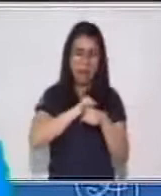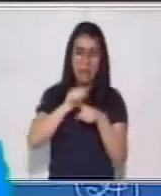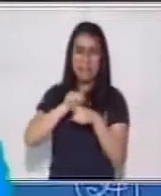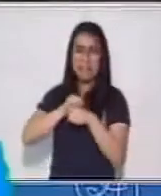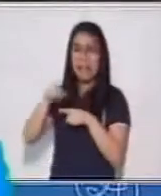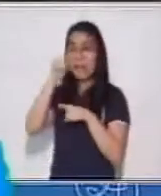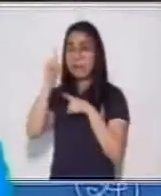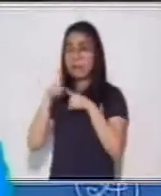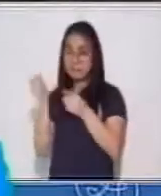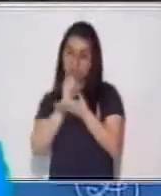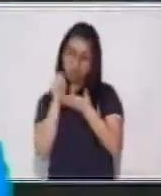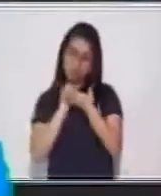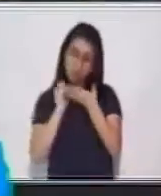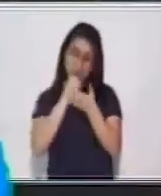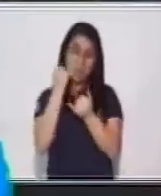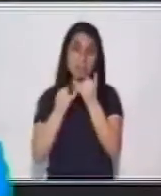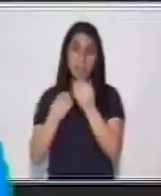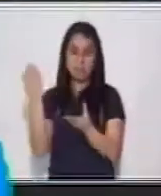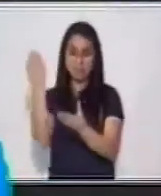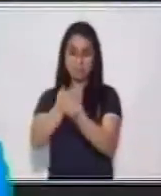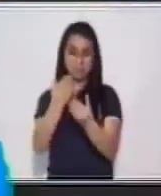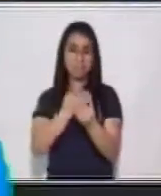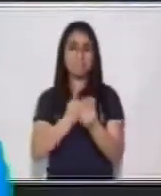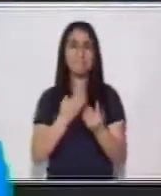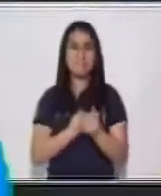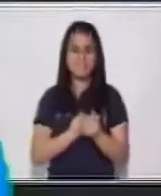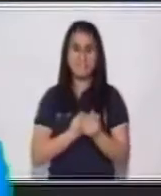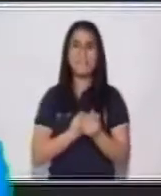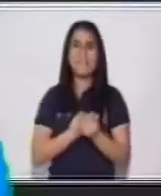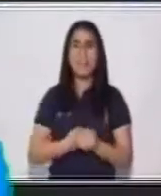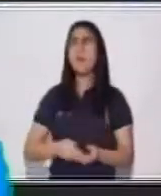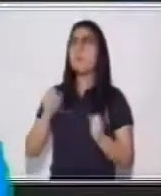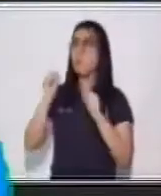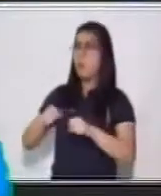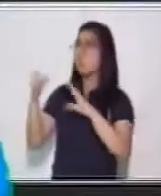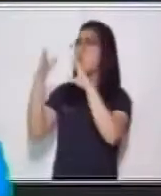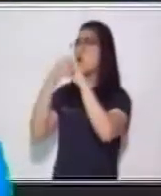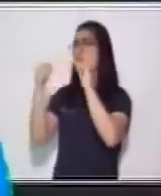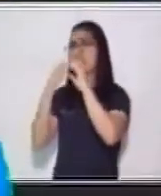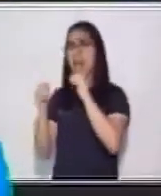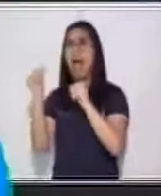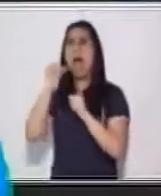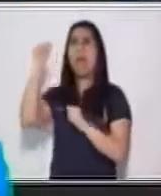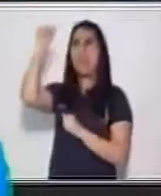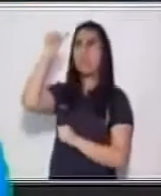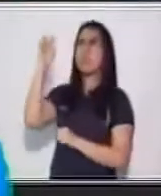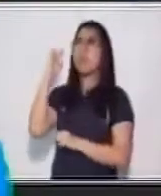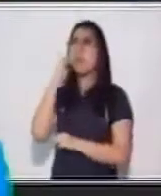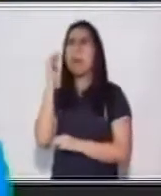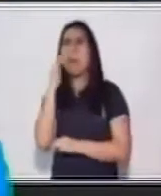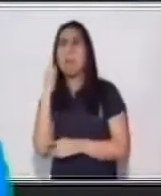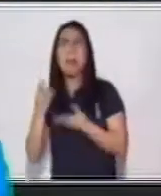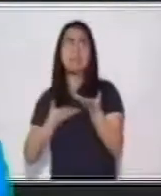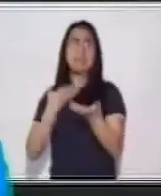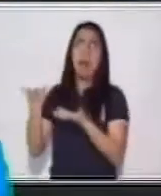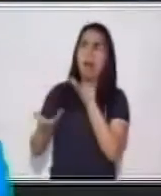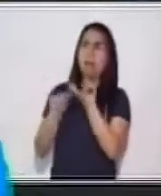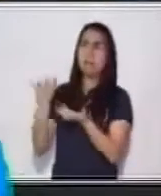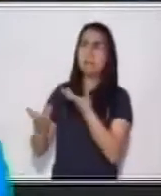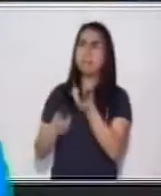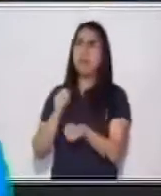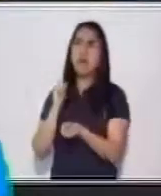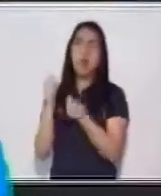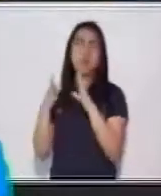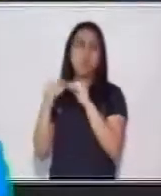en su portafolio de Aprendo en Casa. Platiquen con un adulto al respecto de lo que hemos aprendido el día de hoy.